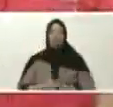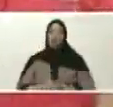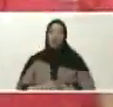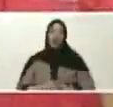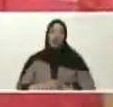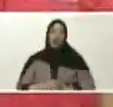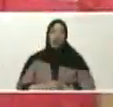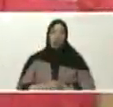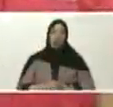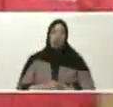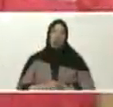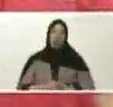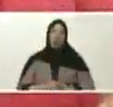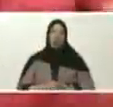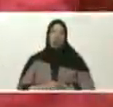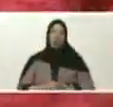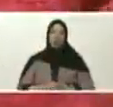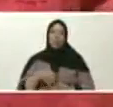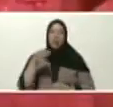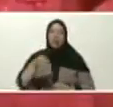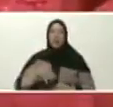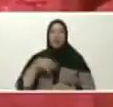hasta la victoria siempre.